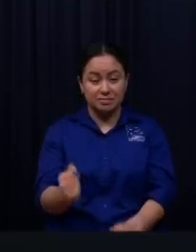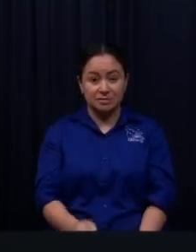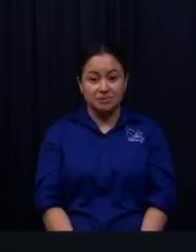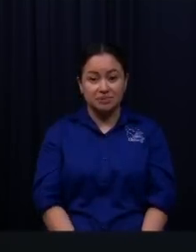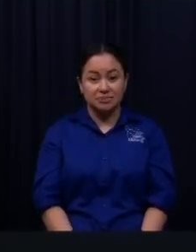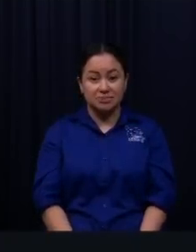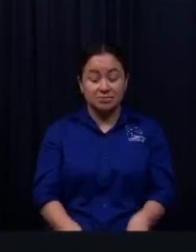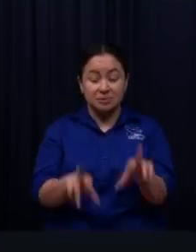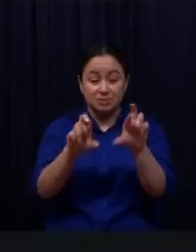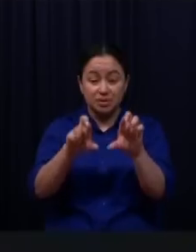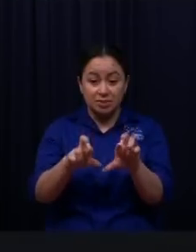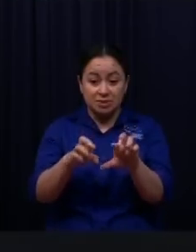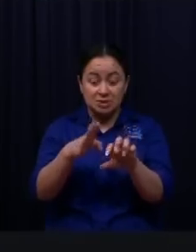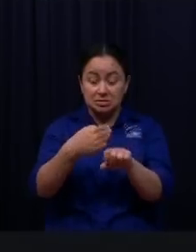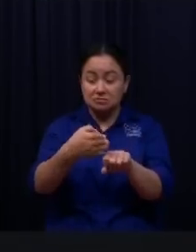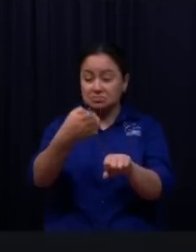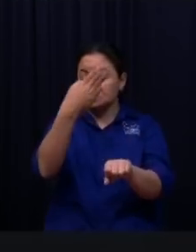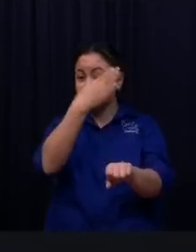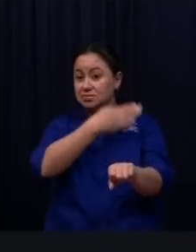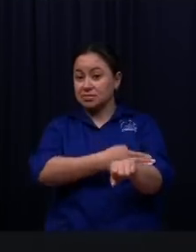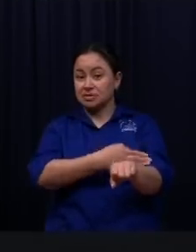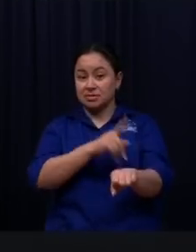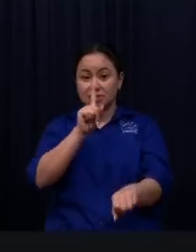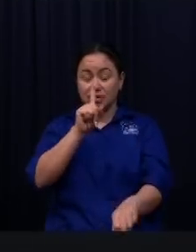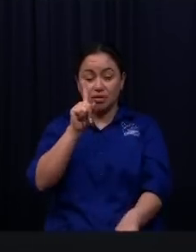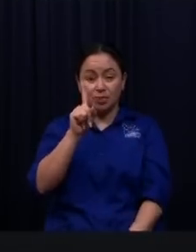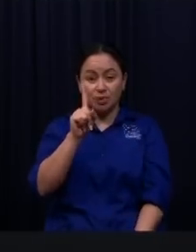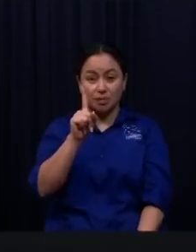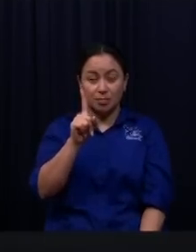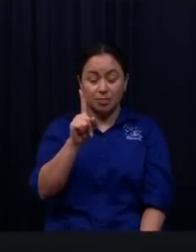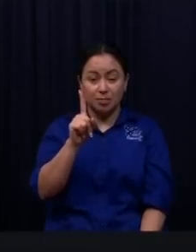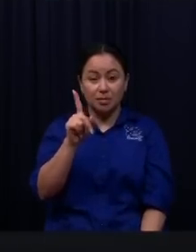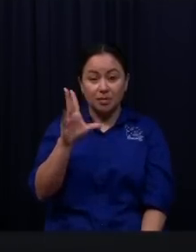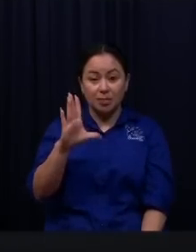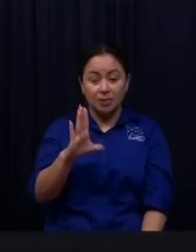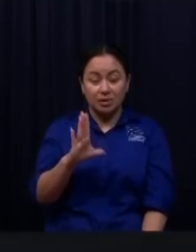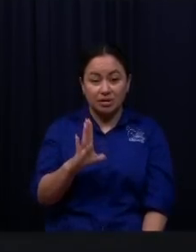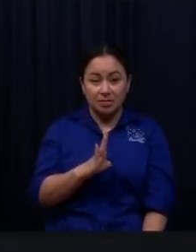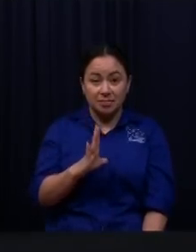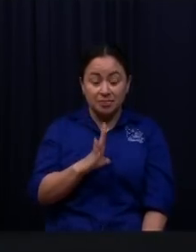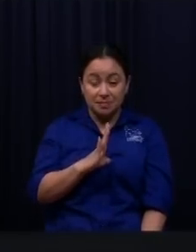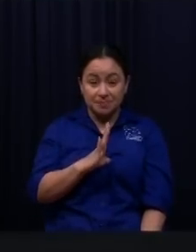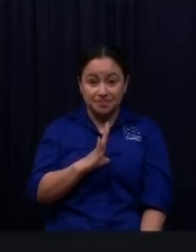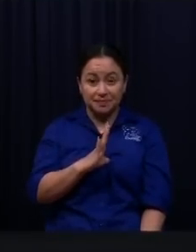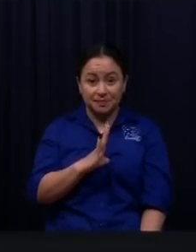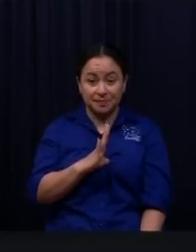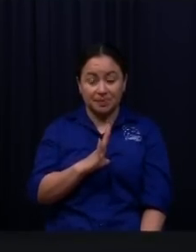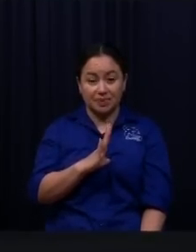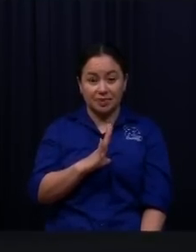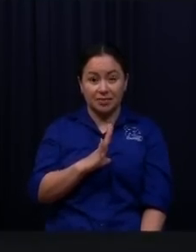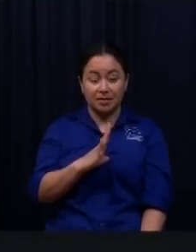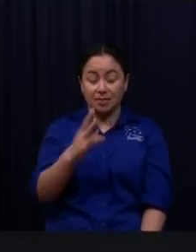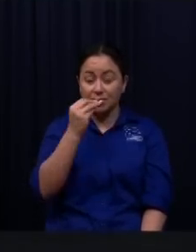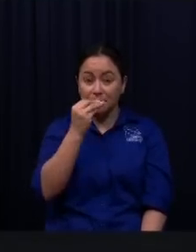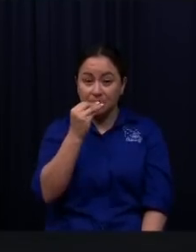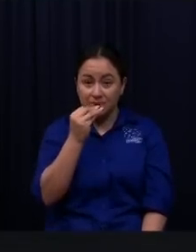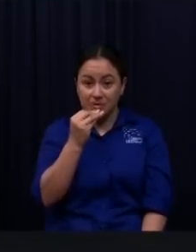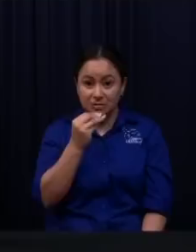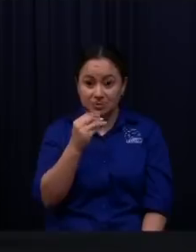no tienen derecho a comer de este altar. Entonces, aquí tengo que parar y decirle lo siguiente: todos los altares tenían un alimento.